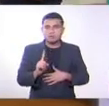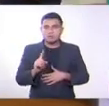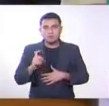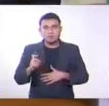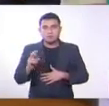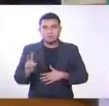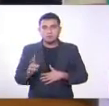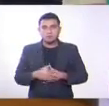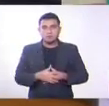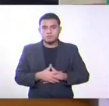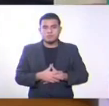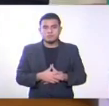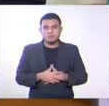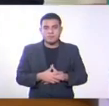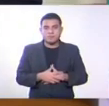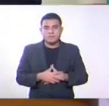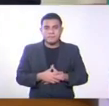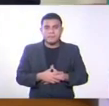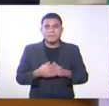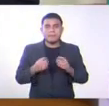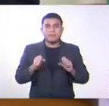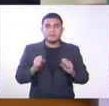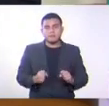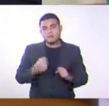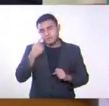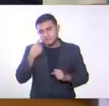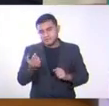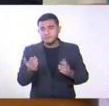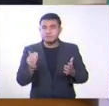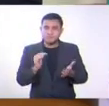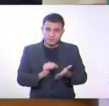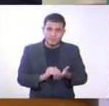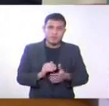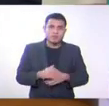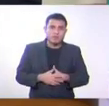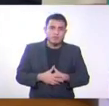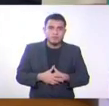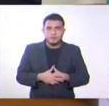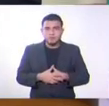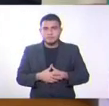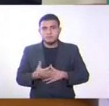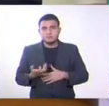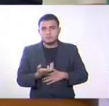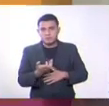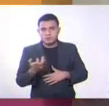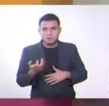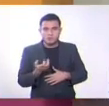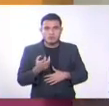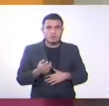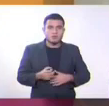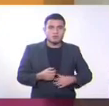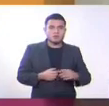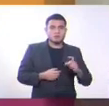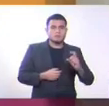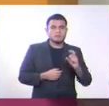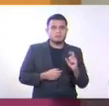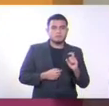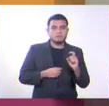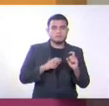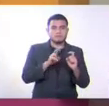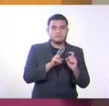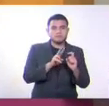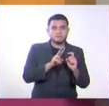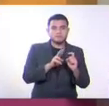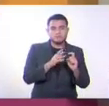2. No. ¿Cómo podemos encontrarla entonces? Vaya, teníamos, todo era x2. ¡Sí! Hasta